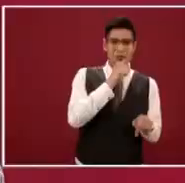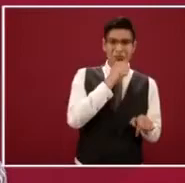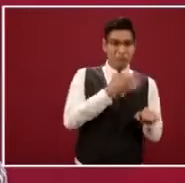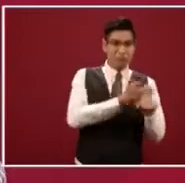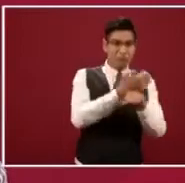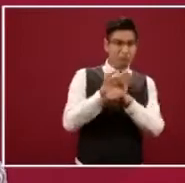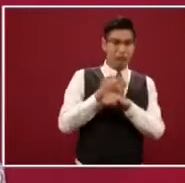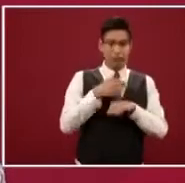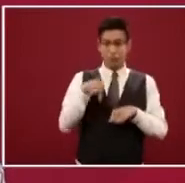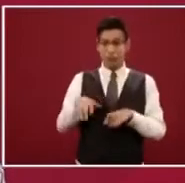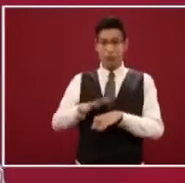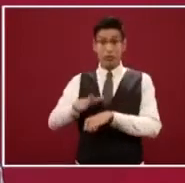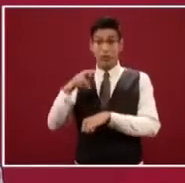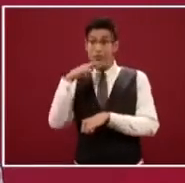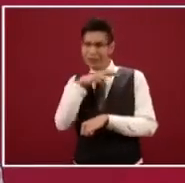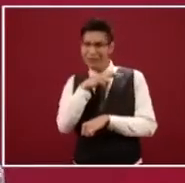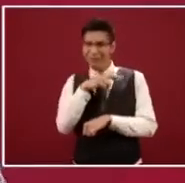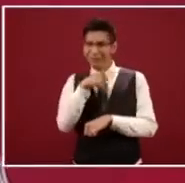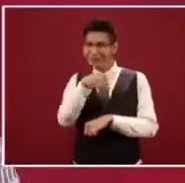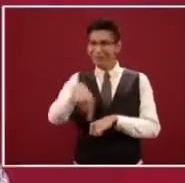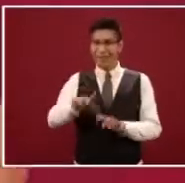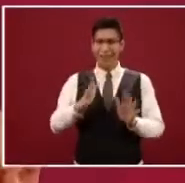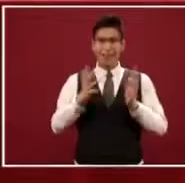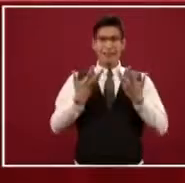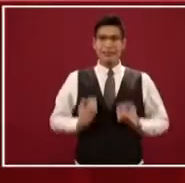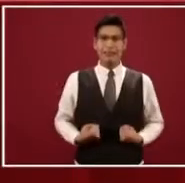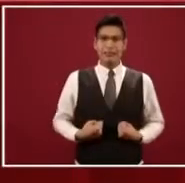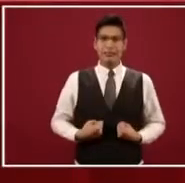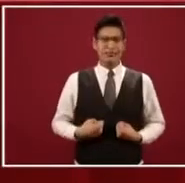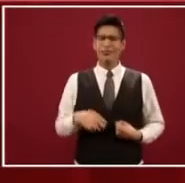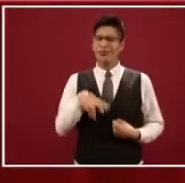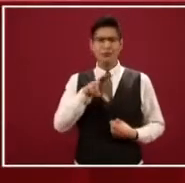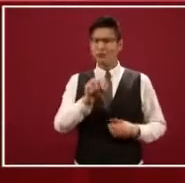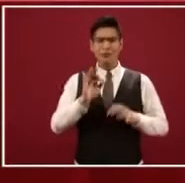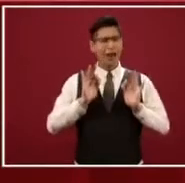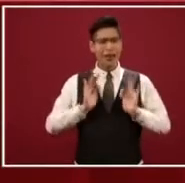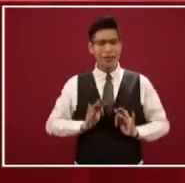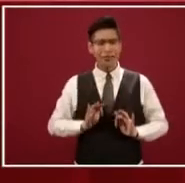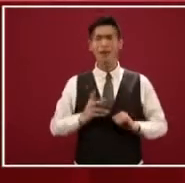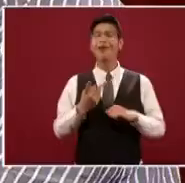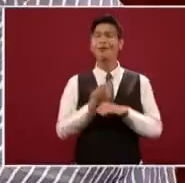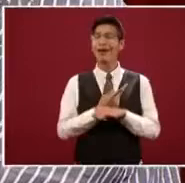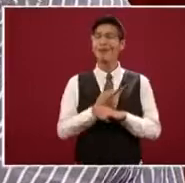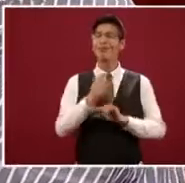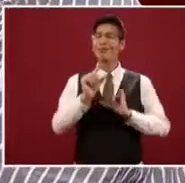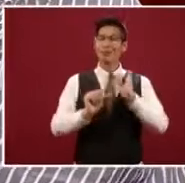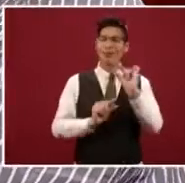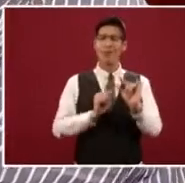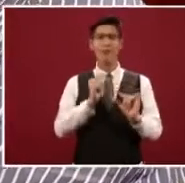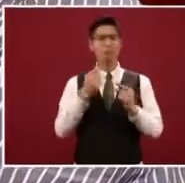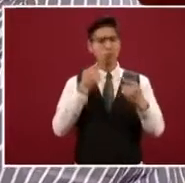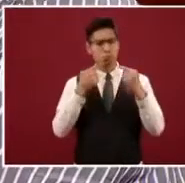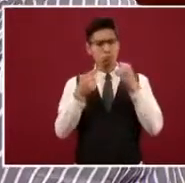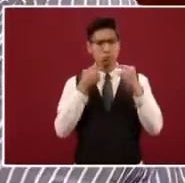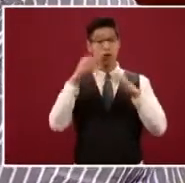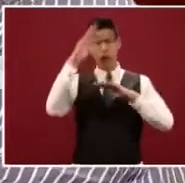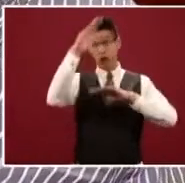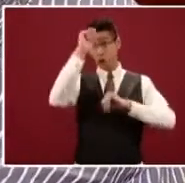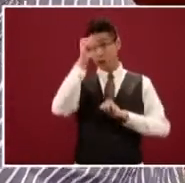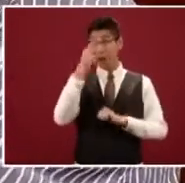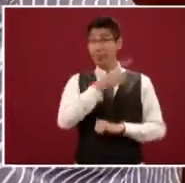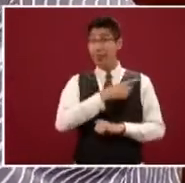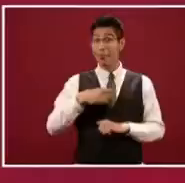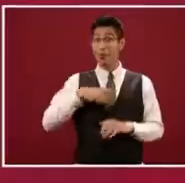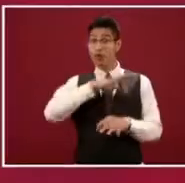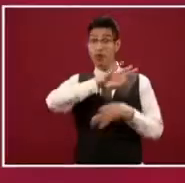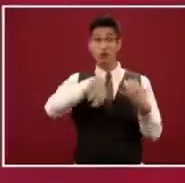debe sorprendernos porque es parte de esta coordinación para que las acciones estén siempre acopladas